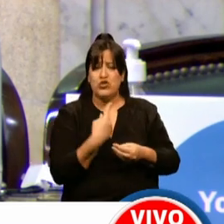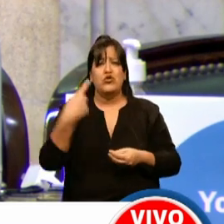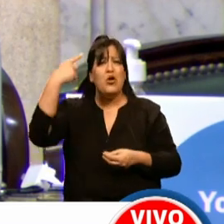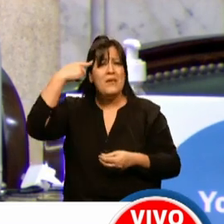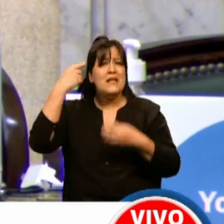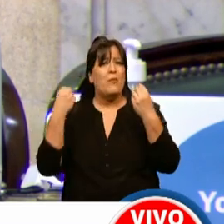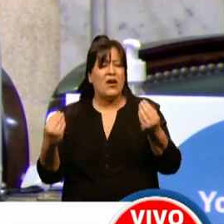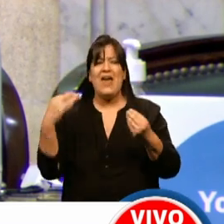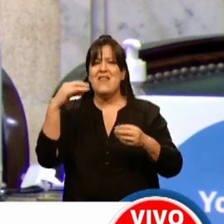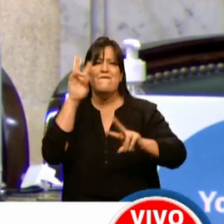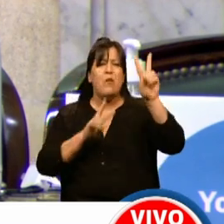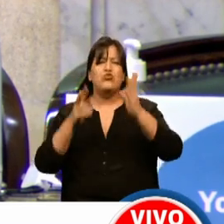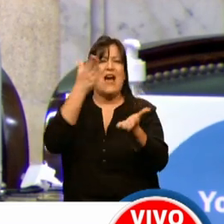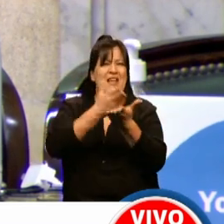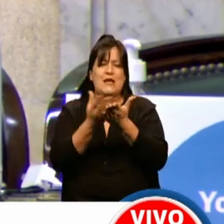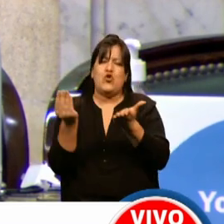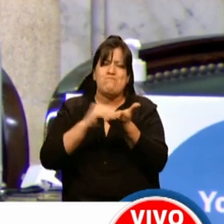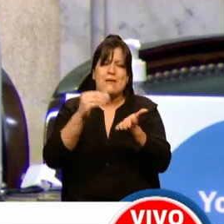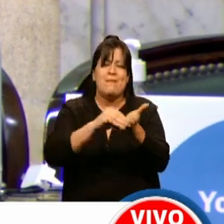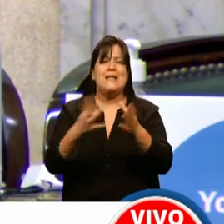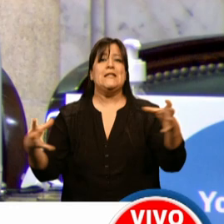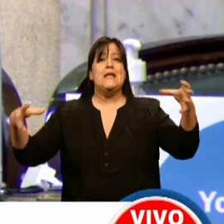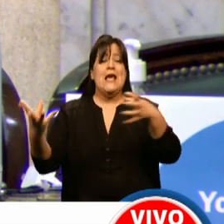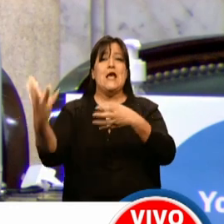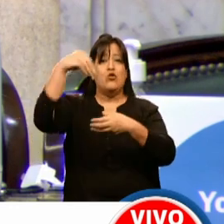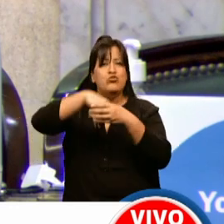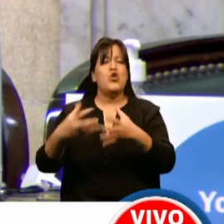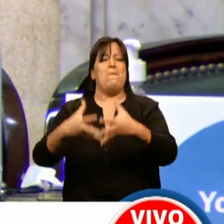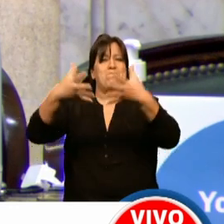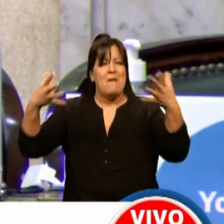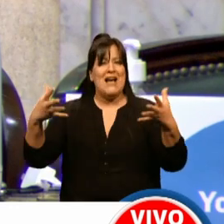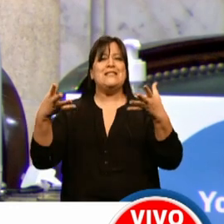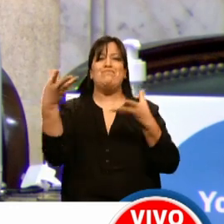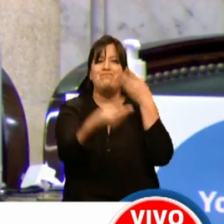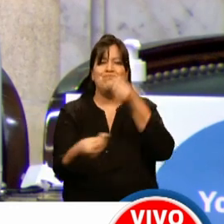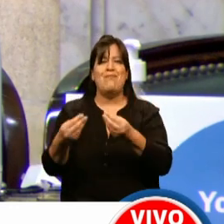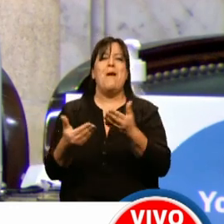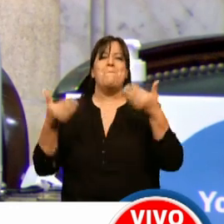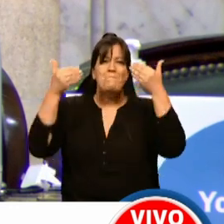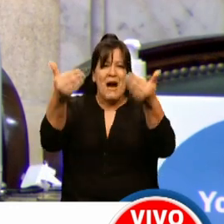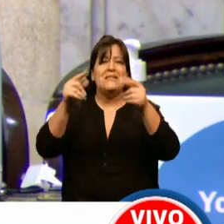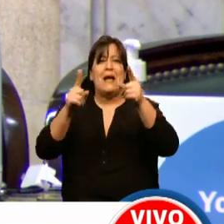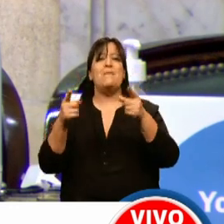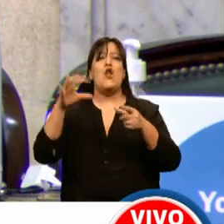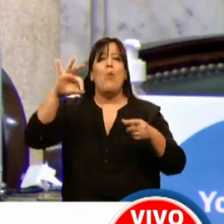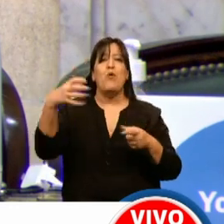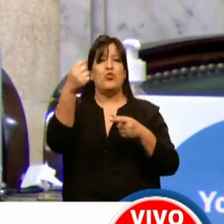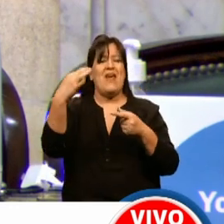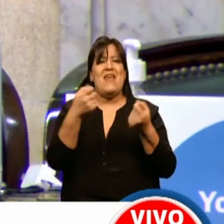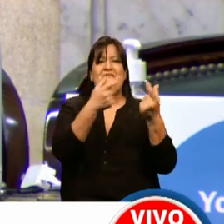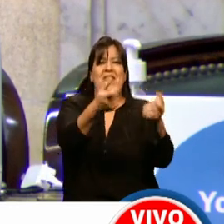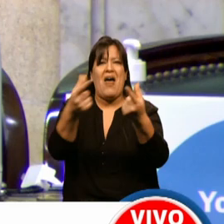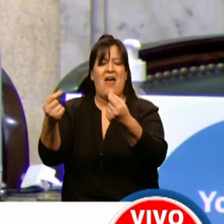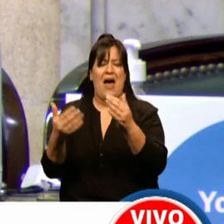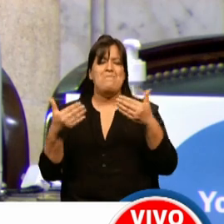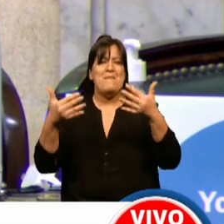que hay que buscar más derecho más inclusión más solidaridad y más oportunidades vuelvo a decirle no es